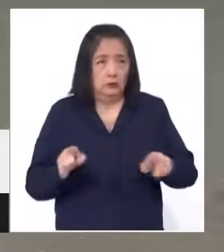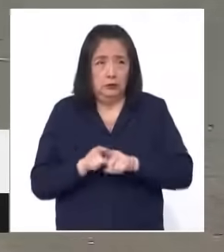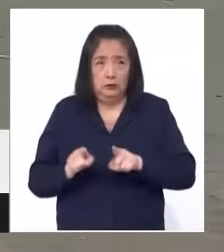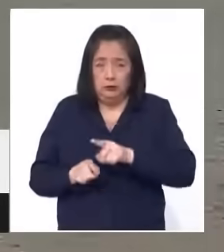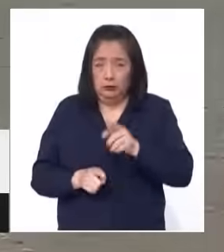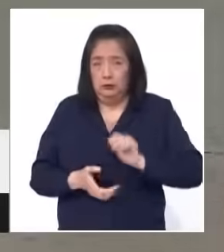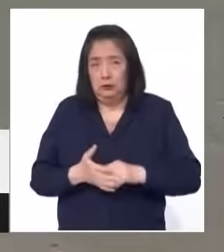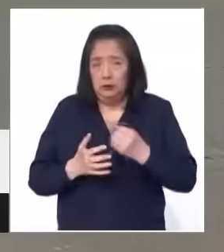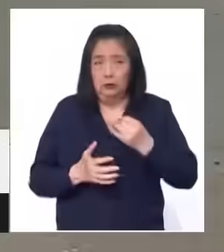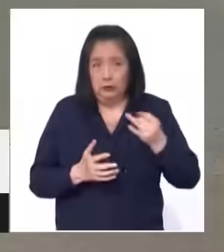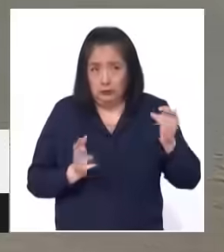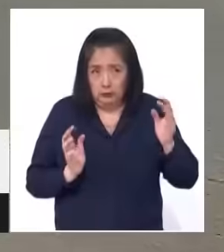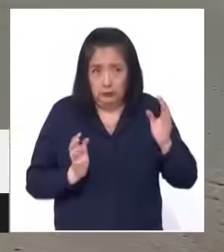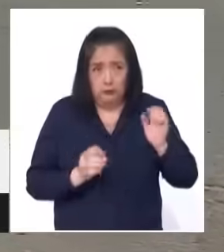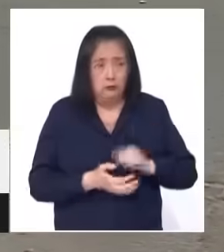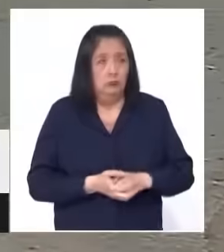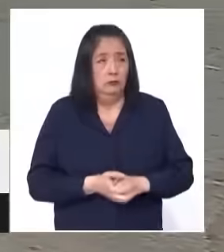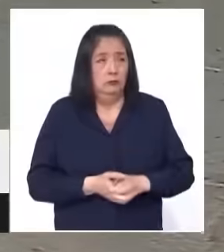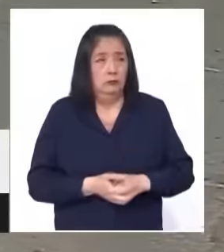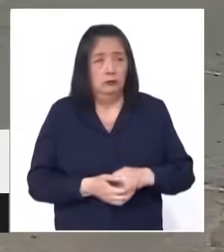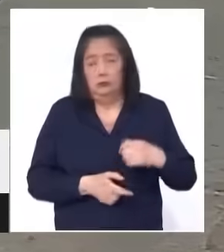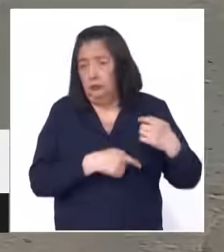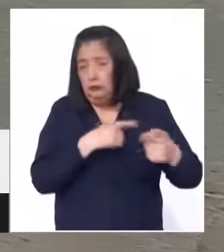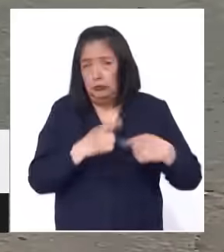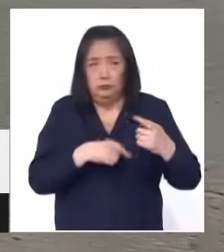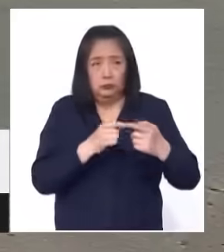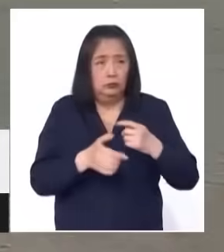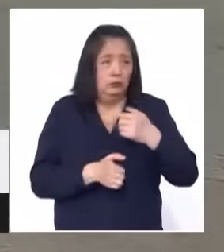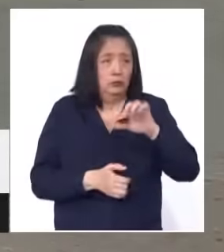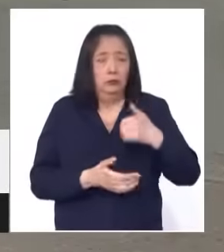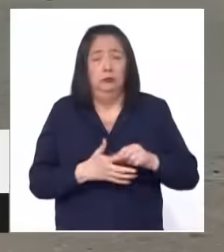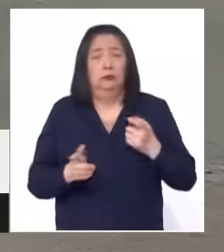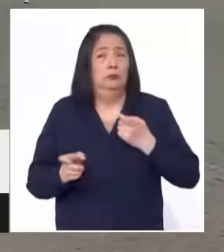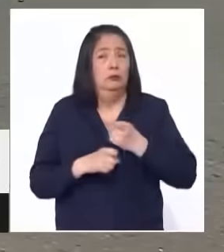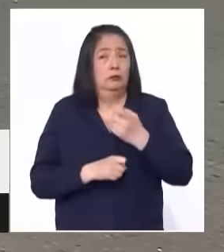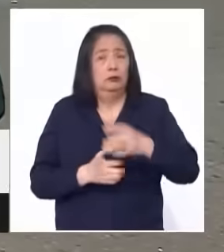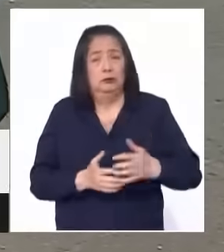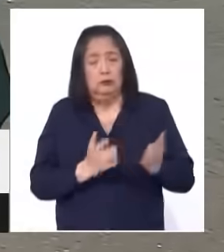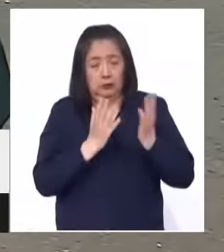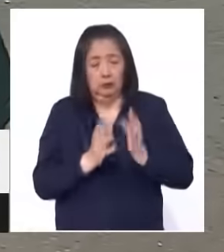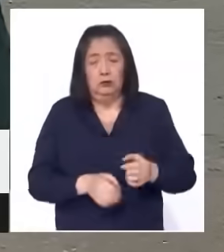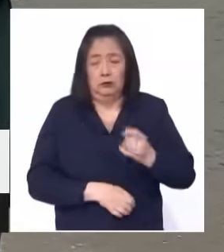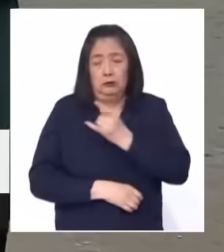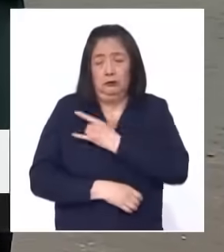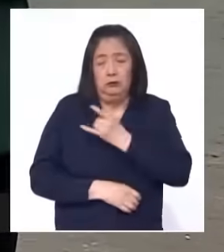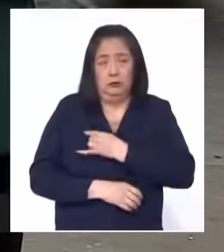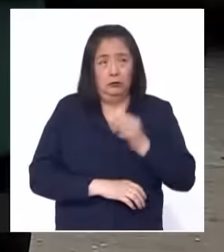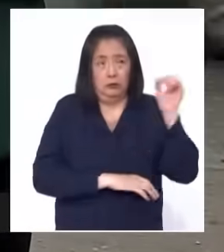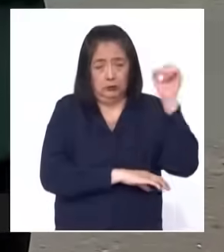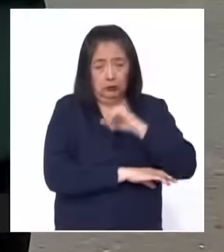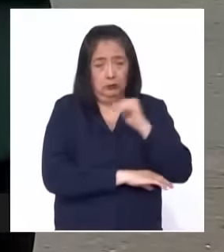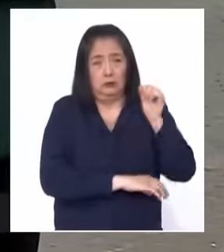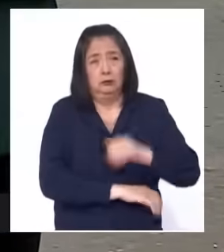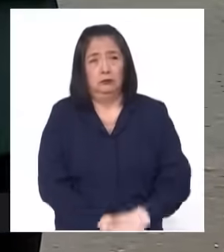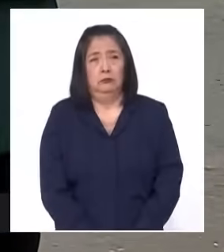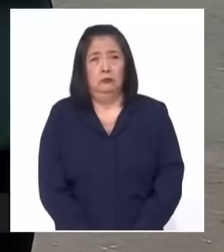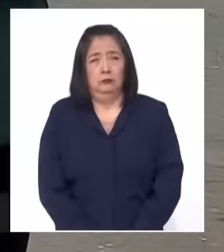pues, algo que todo el tiempo está perjudicando sobre todo a los estudiantes de la Universidad Mayor de San Marcos.